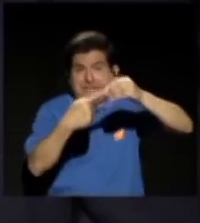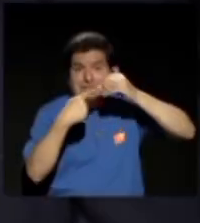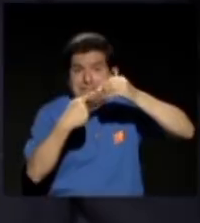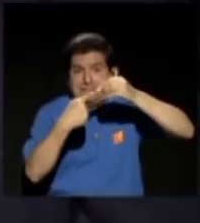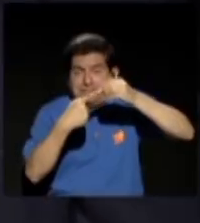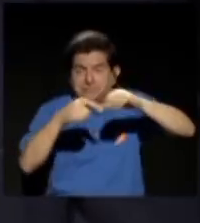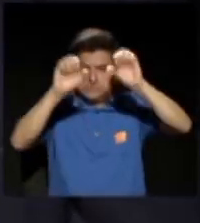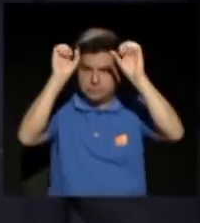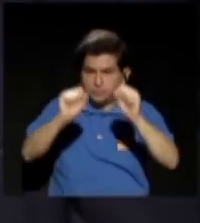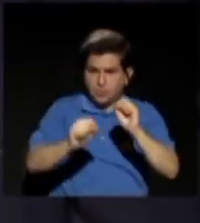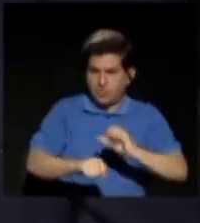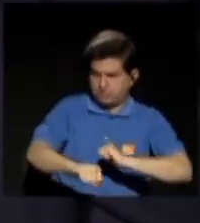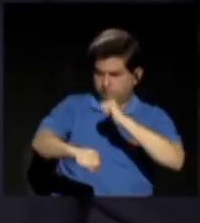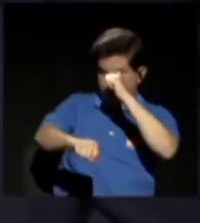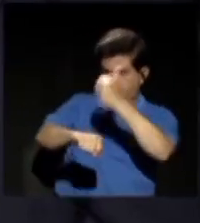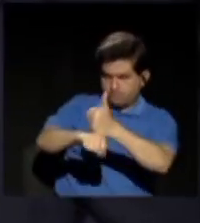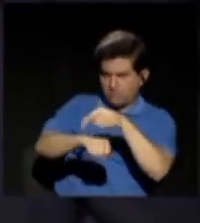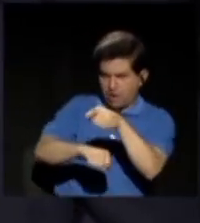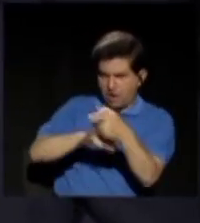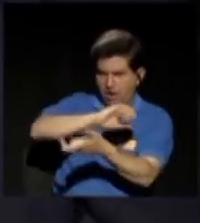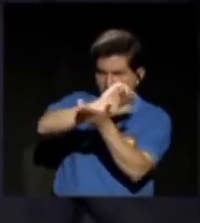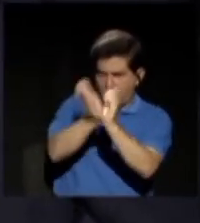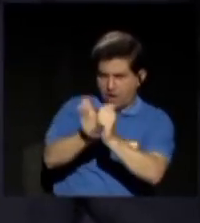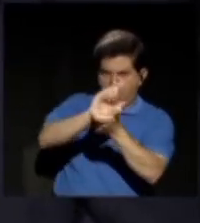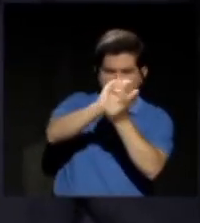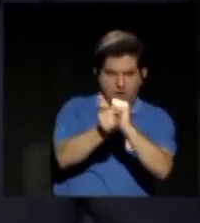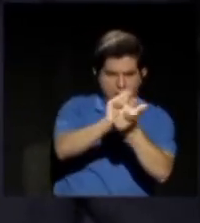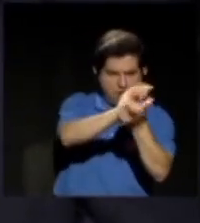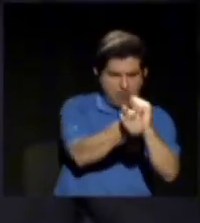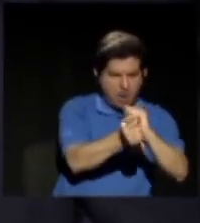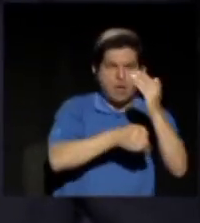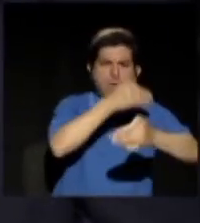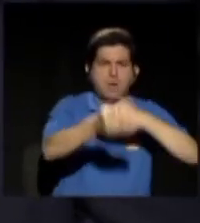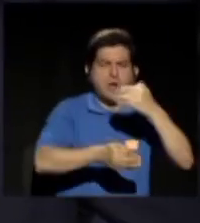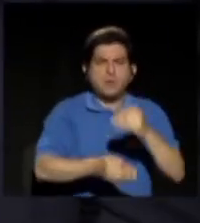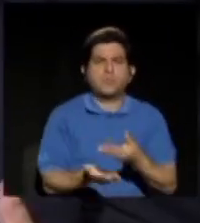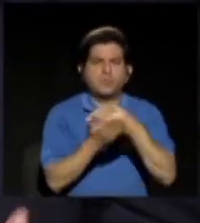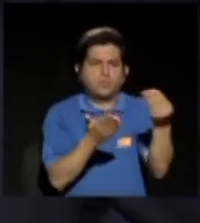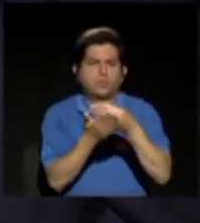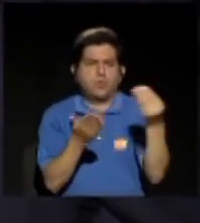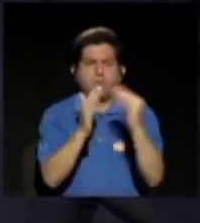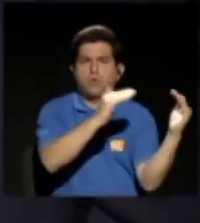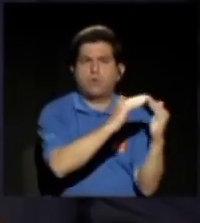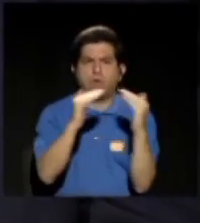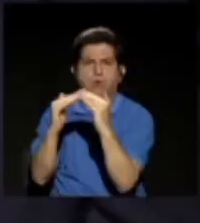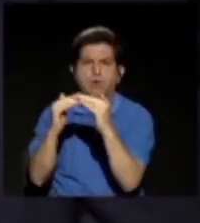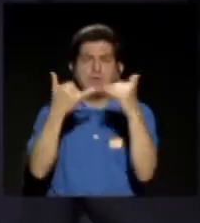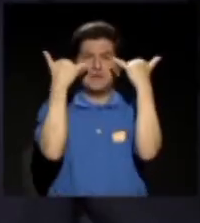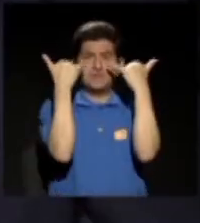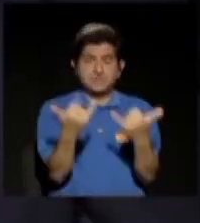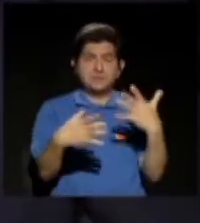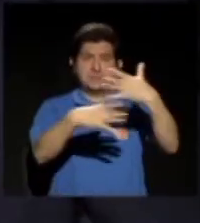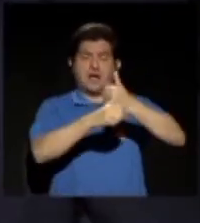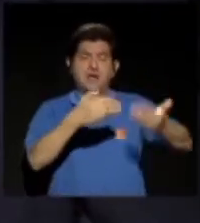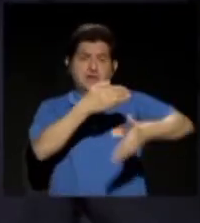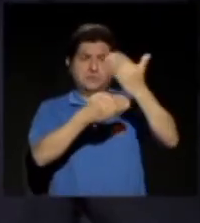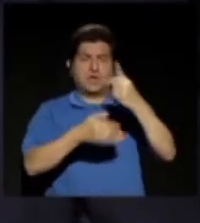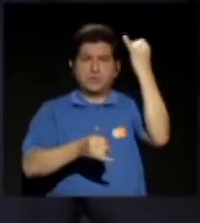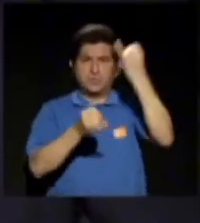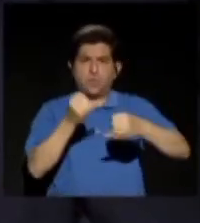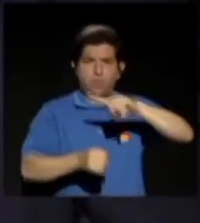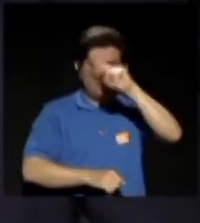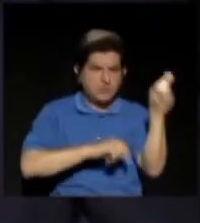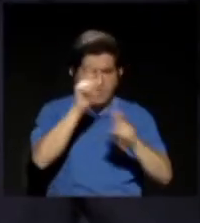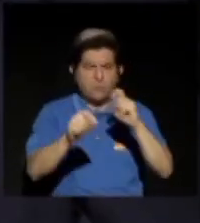para poder determinar esos cambios que se han dado en el patrón de consumo de los hogares desde que se hizo la última encuesta